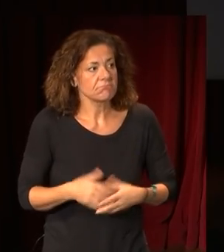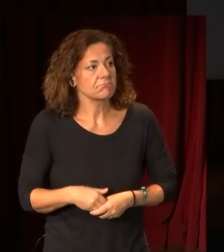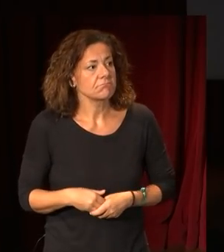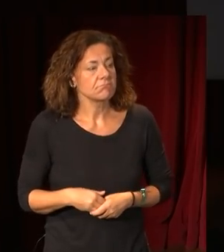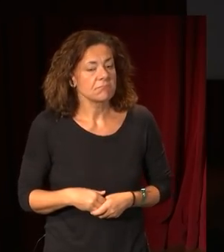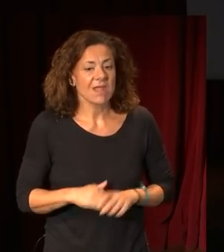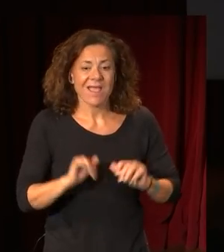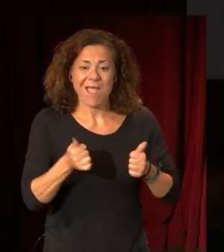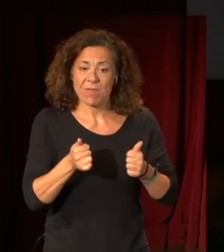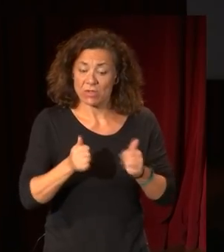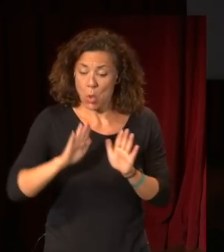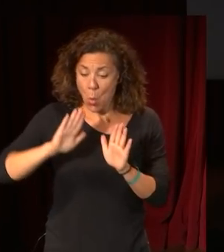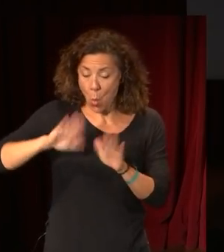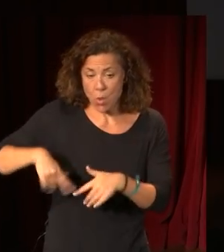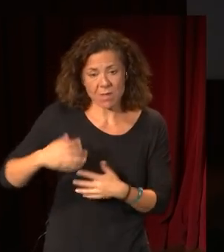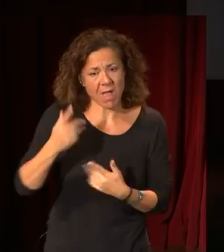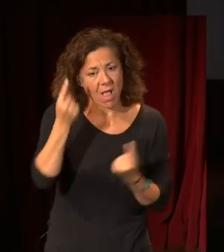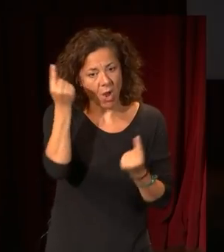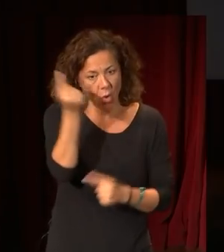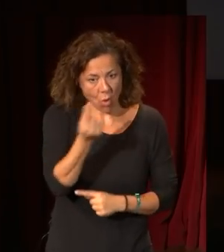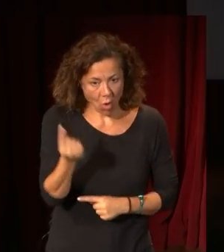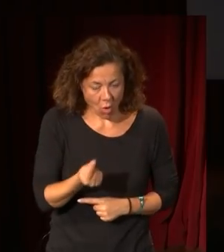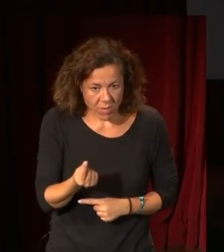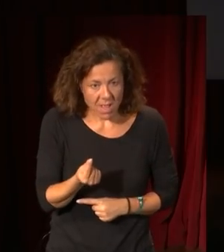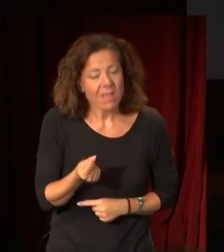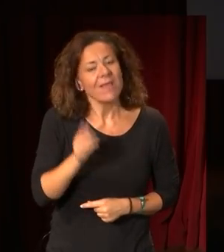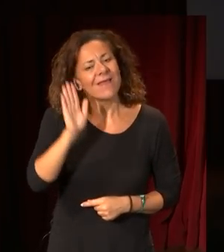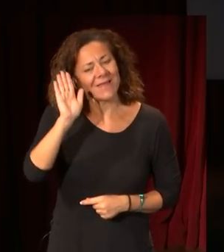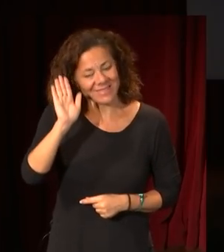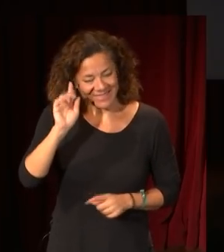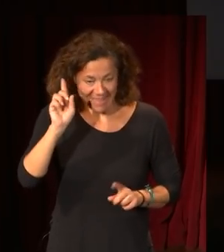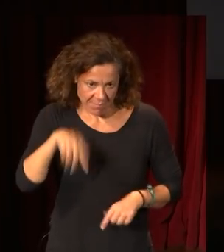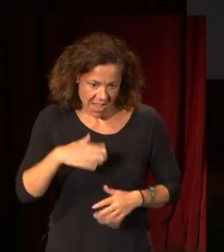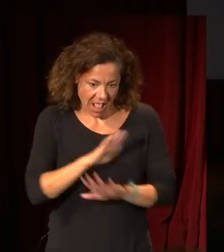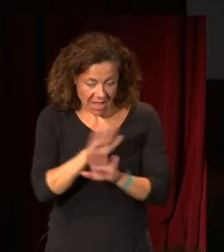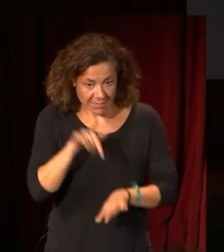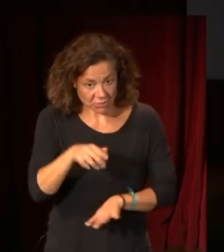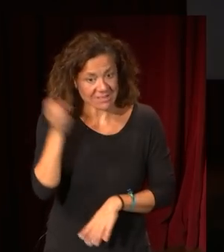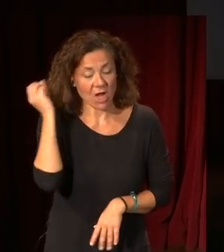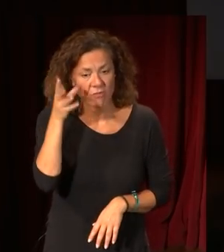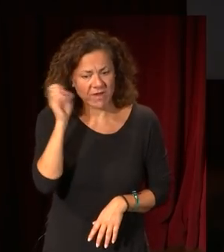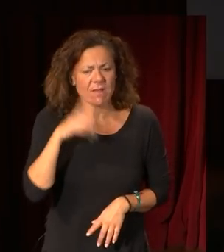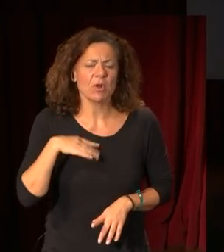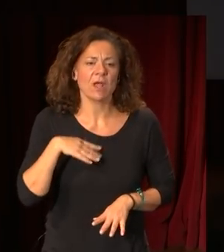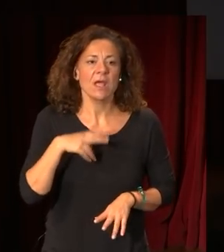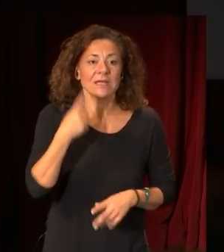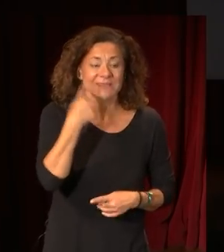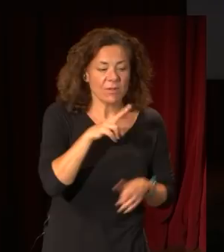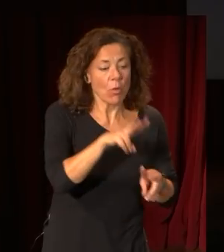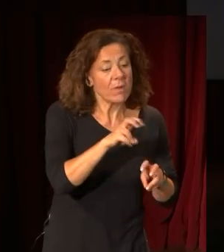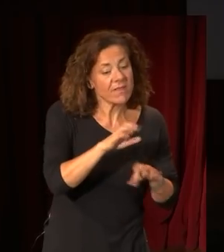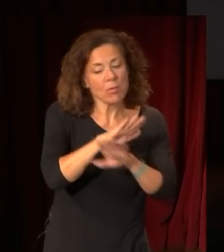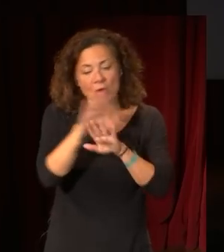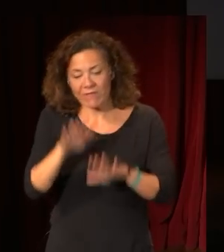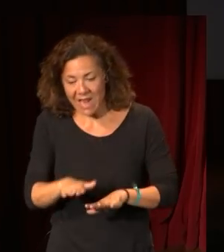empiezo con la última obra y con una referencia con la que acabaremos también en esta conferencia teniendo así un principio el final digamos